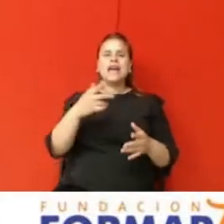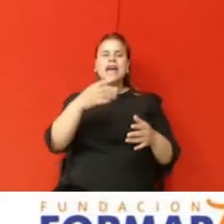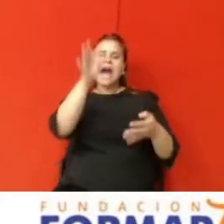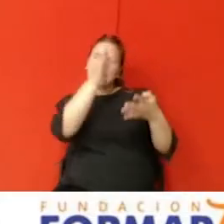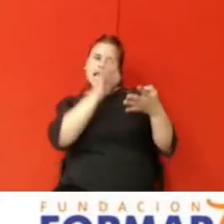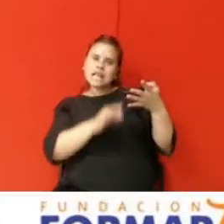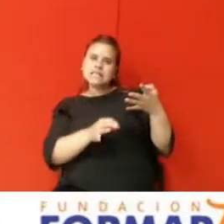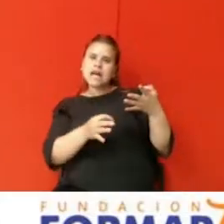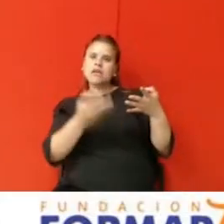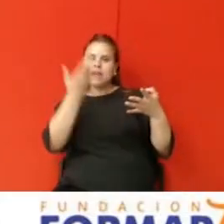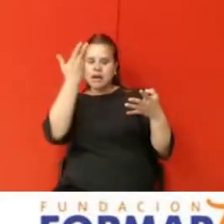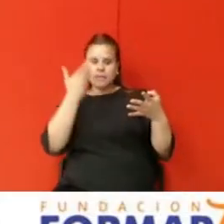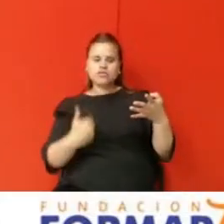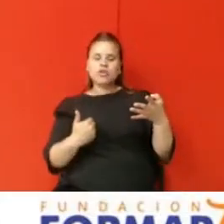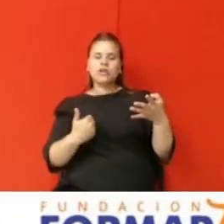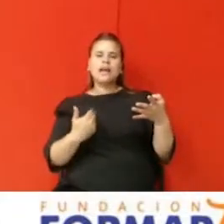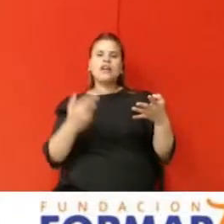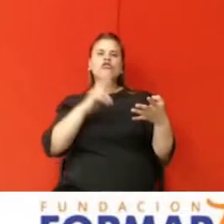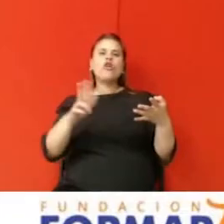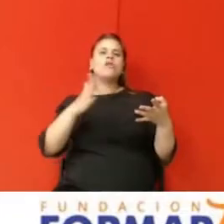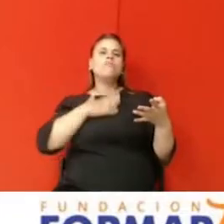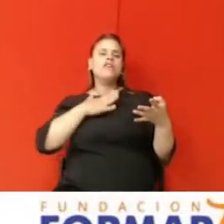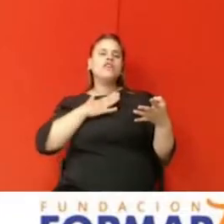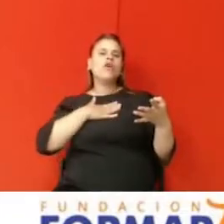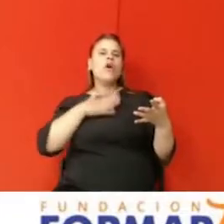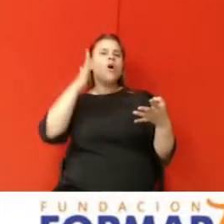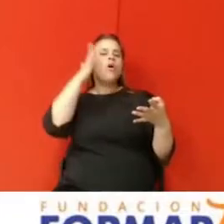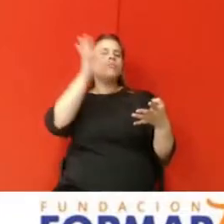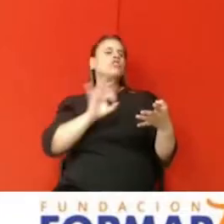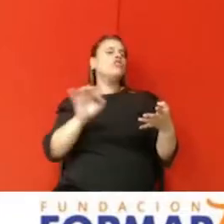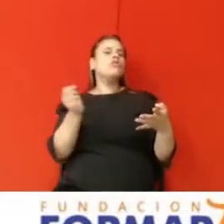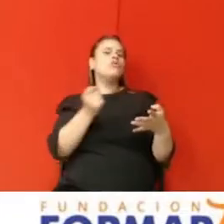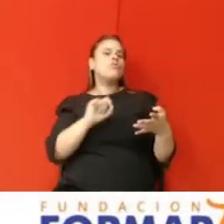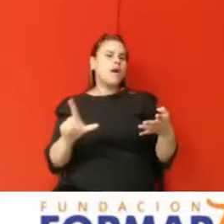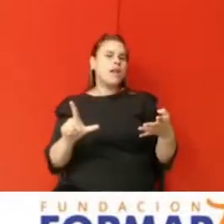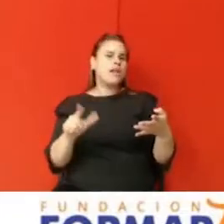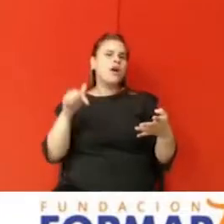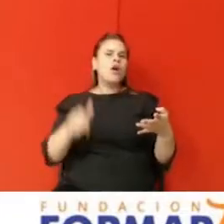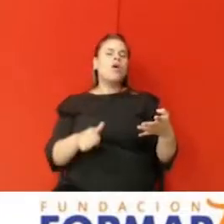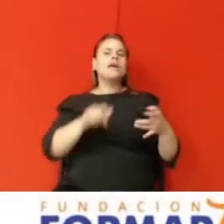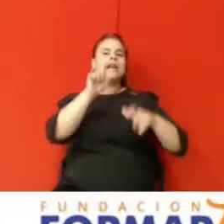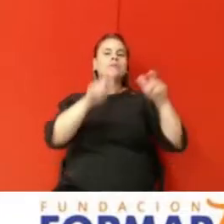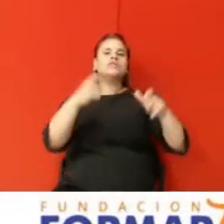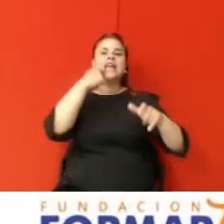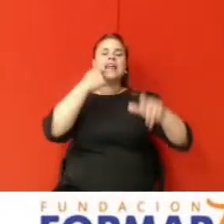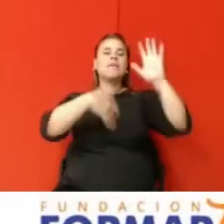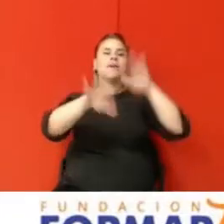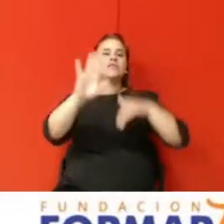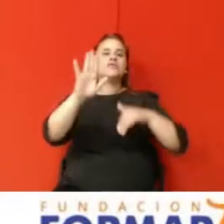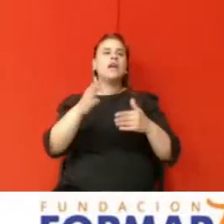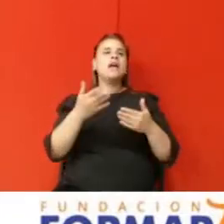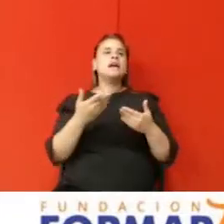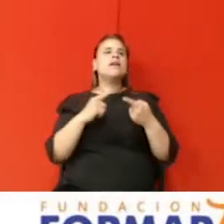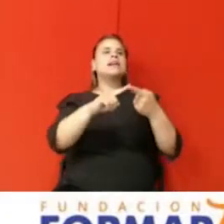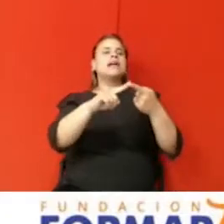por los adultos mayores, qué dirían de nosotros? ¿Cuál es el trato que le brindamos a los adultos mayores? Con esa